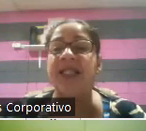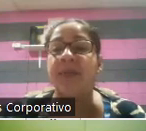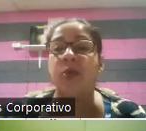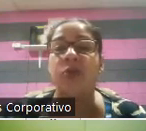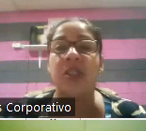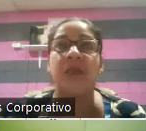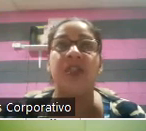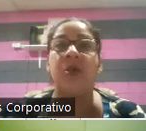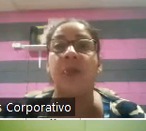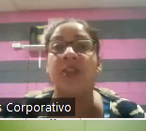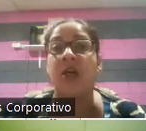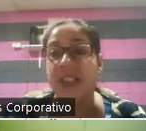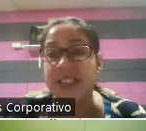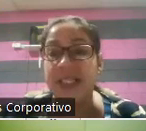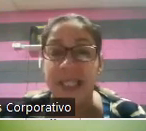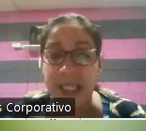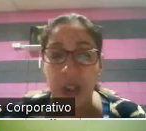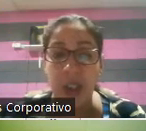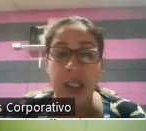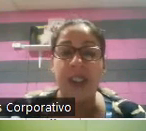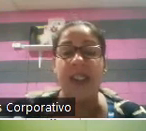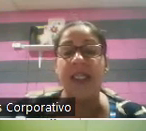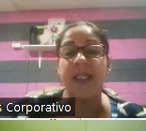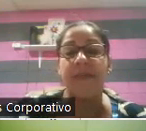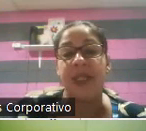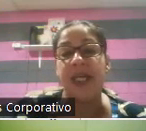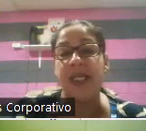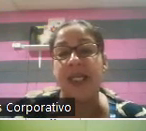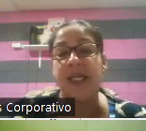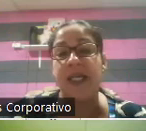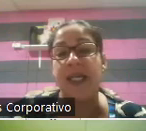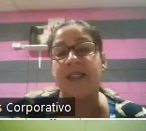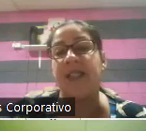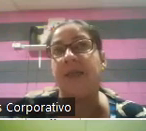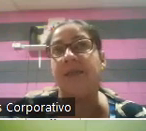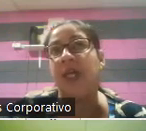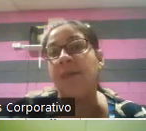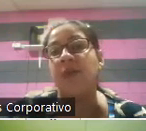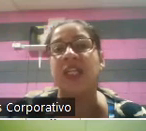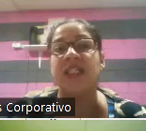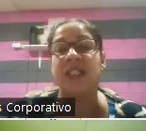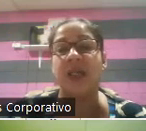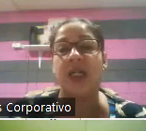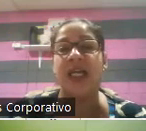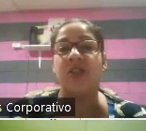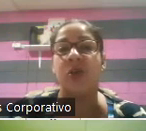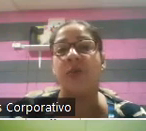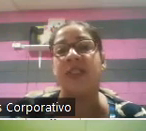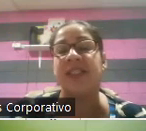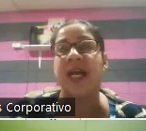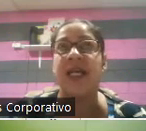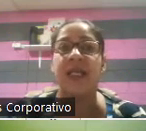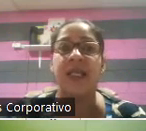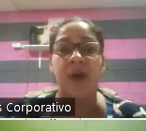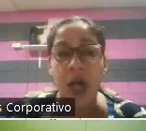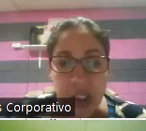además el producto o servicio protagoniza el sitio y también eh las que por ejemplo si las tiendas online son como